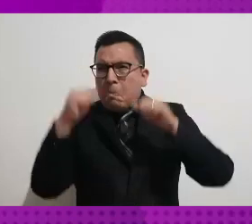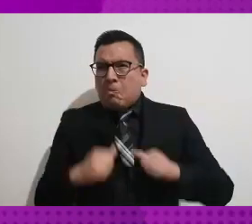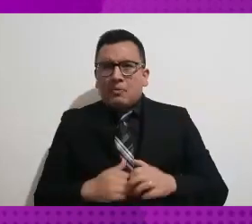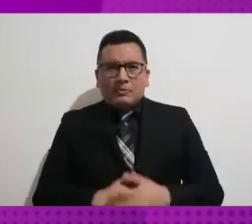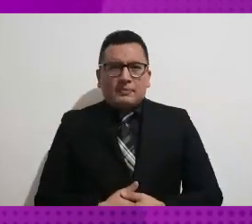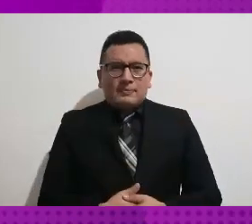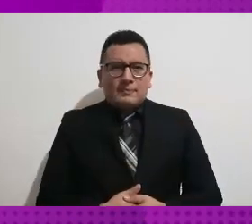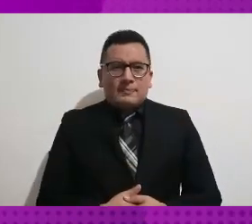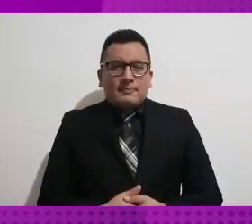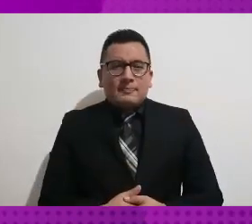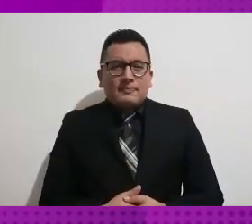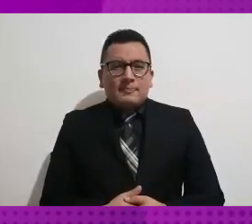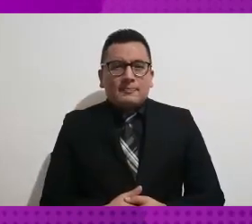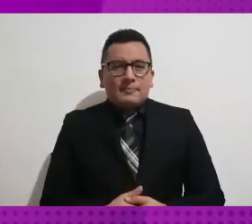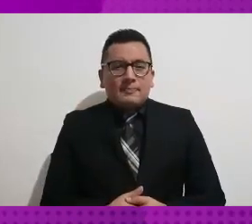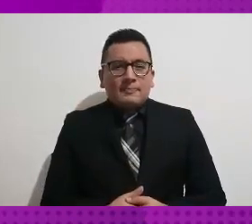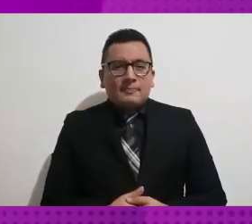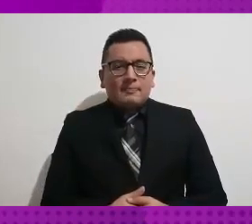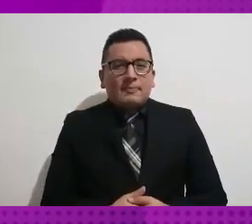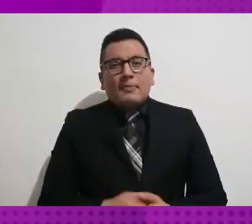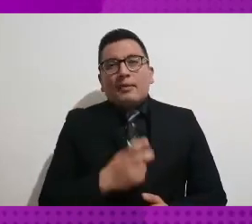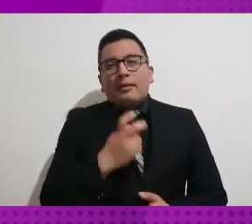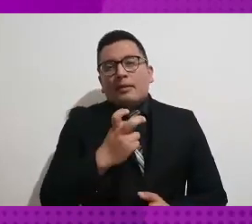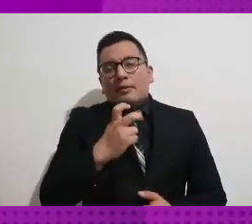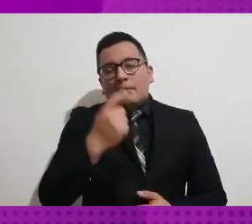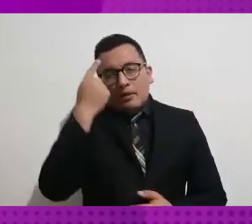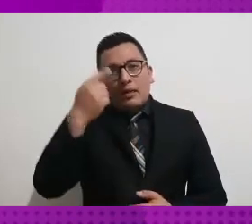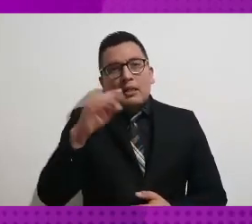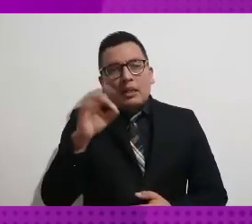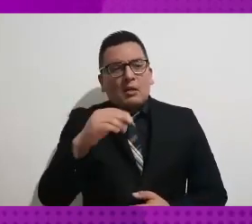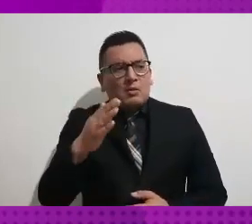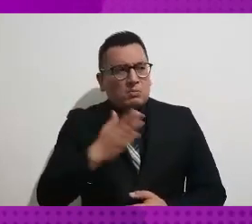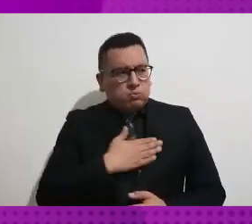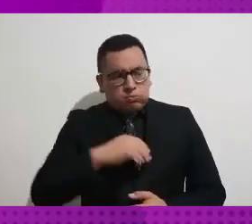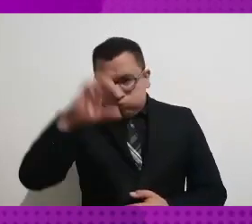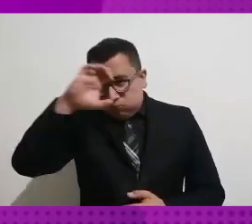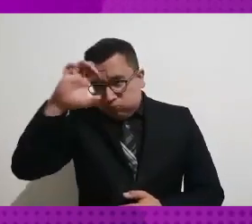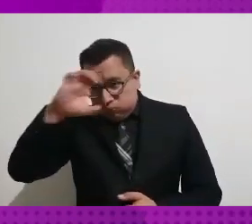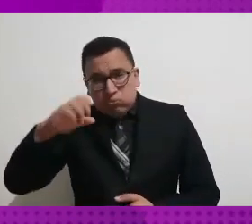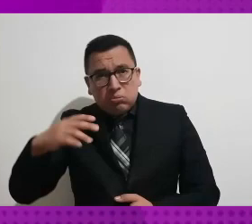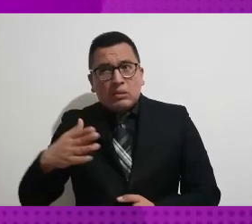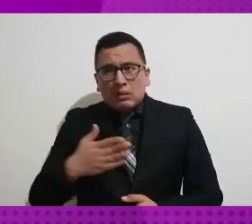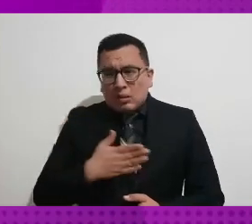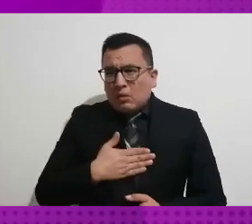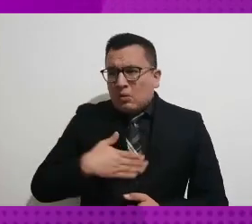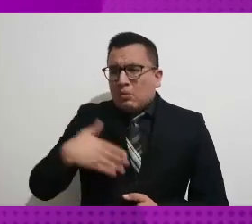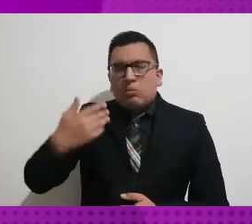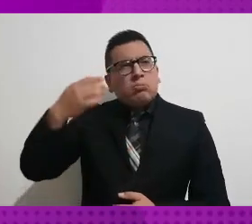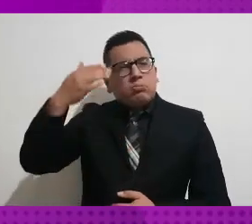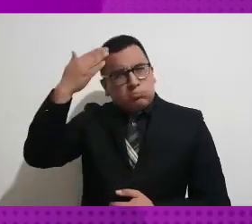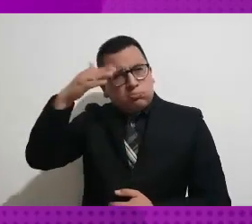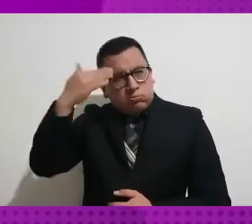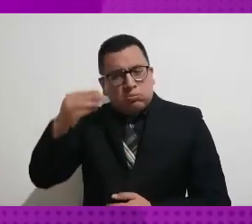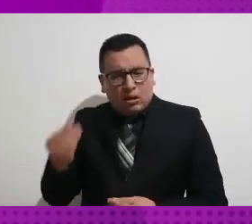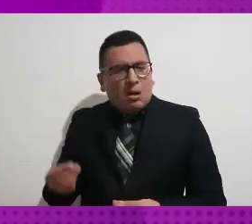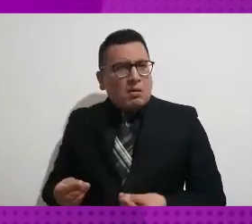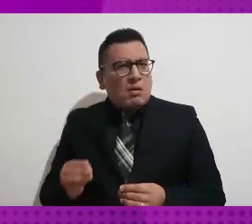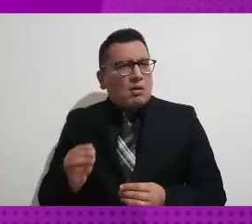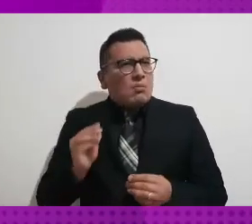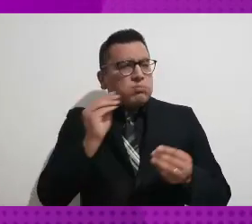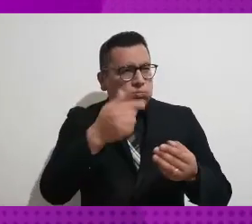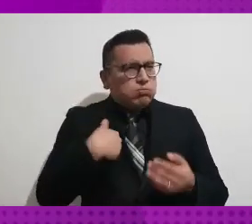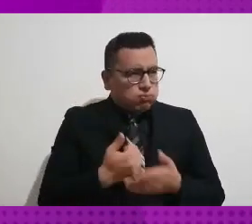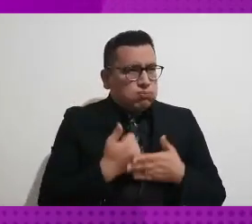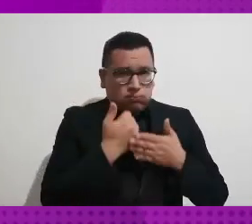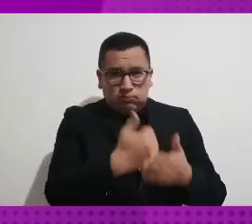que sepan, pues, quiénes son los que tenemos experiencia en una cosa, quiénes tenemos experiencia en otra cosa, pero yo